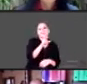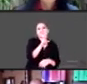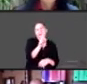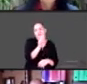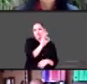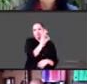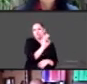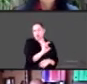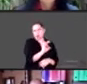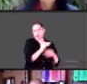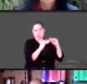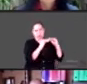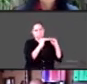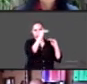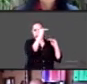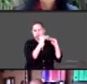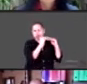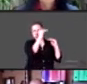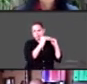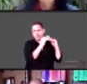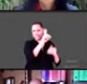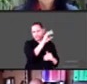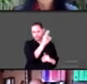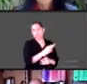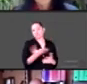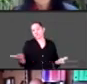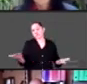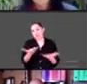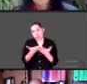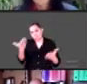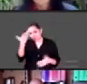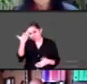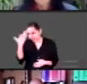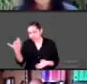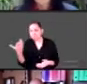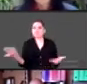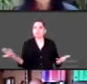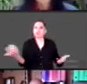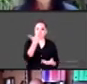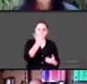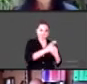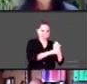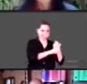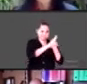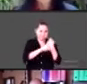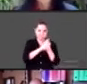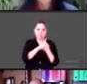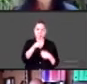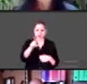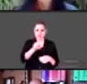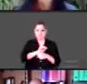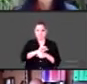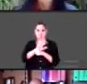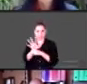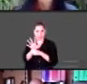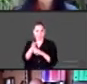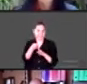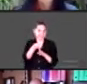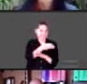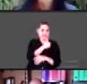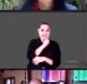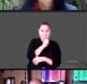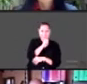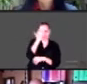últimos datos justo precrisis, precontingencia de la COVID-19 pues que los